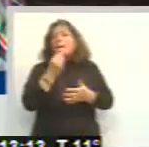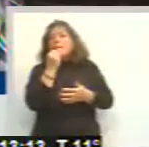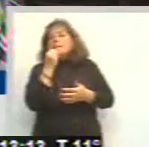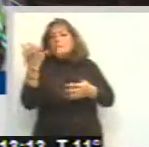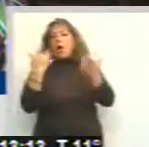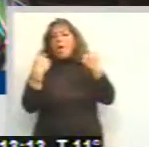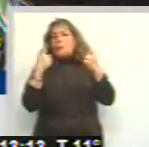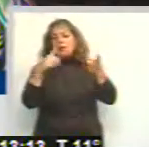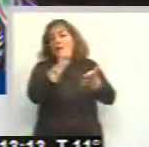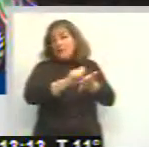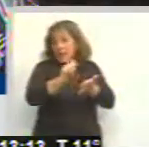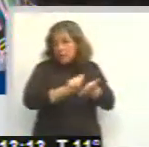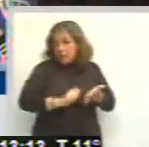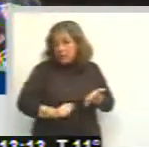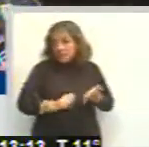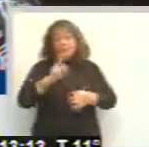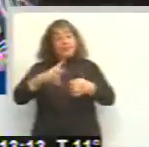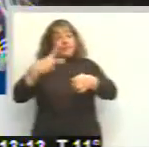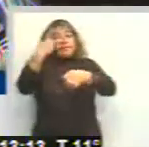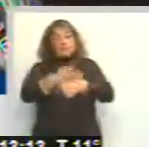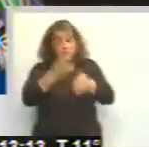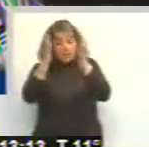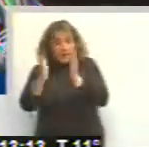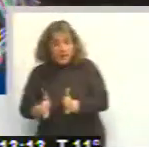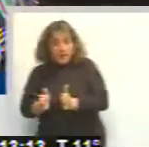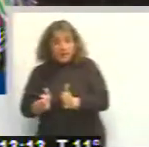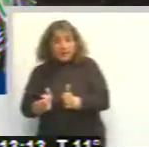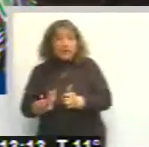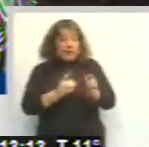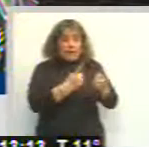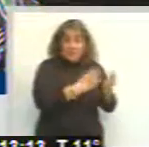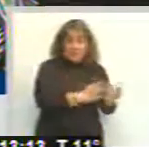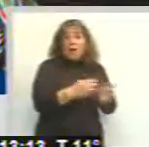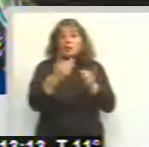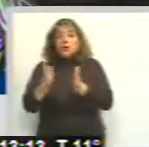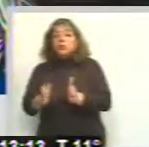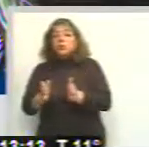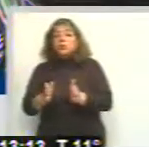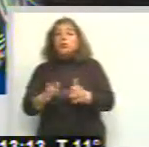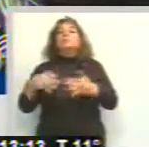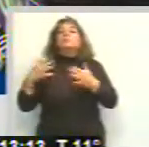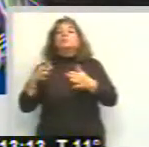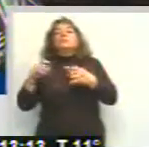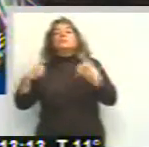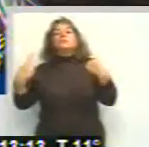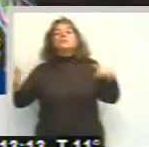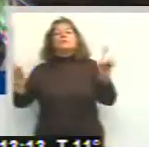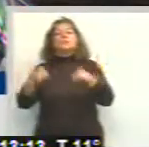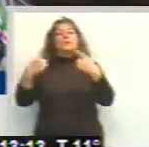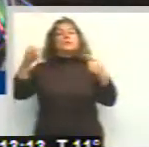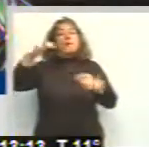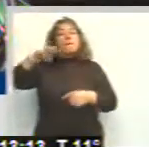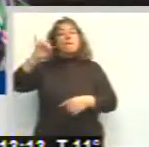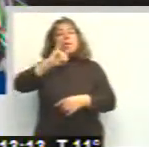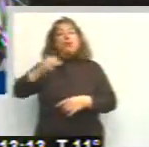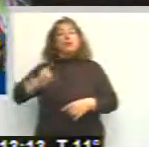en existencia. La segunda parte del programa, hagamos un tributo a Mozart con un compositor que no es Mozart,